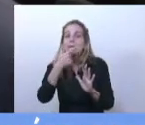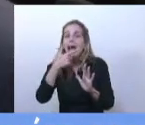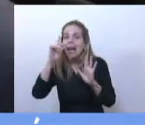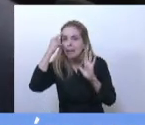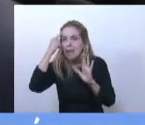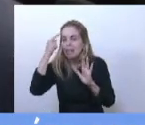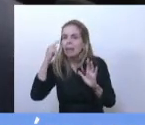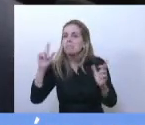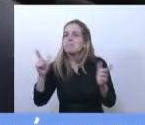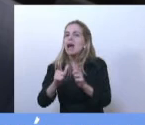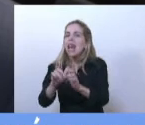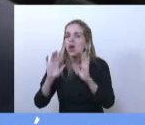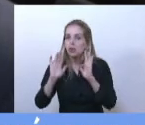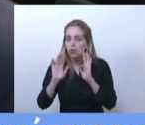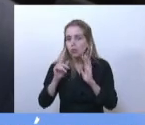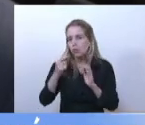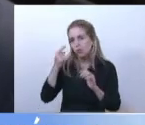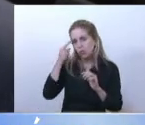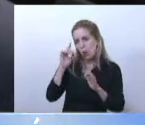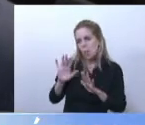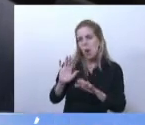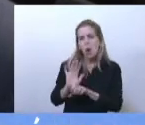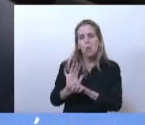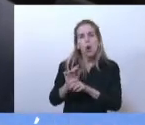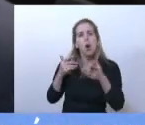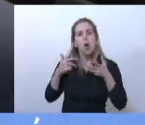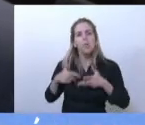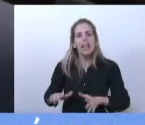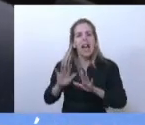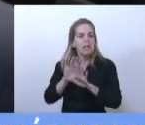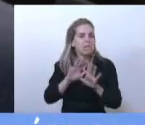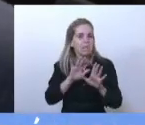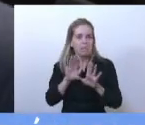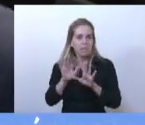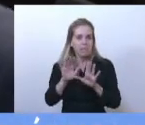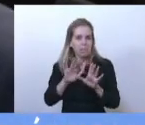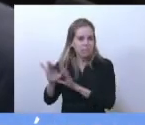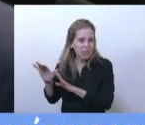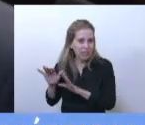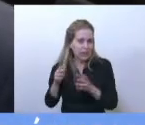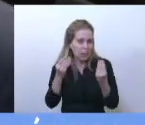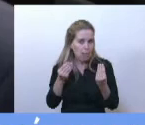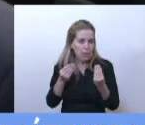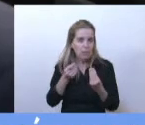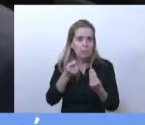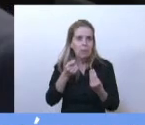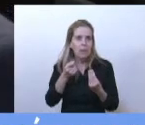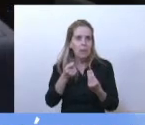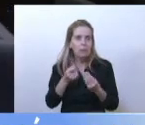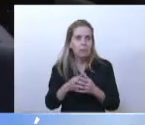donde la humildad me parece que hay que dejarlo de lado cuando se trata de declaraciones